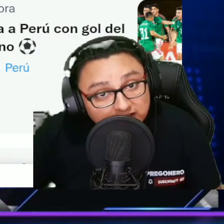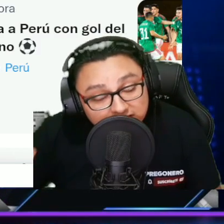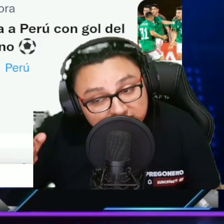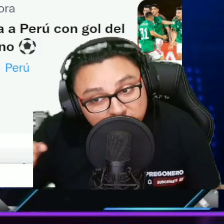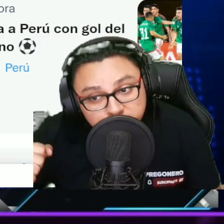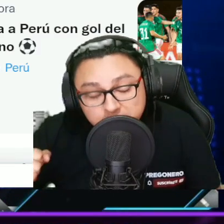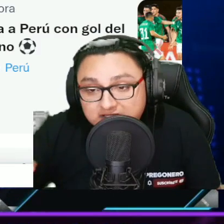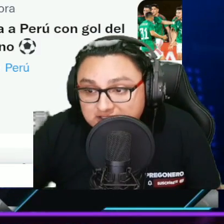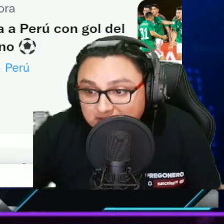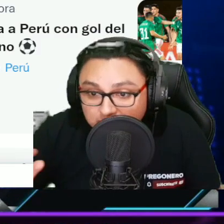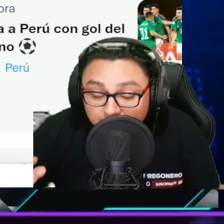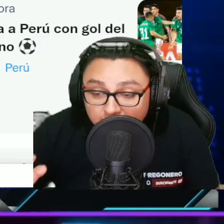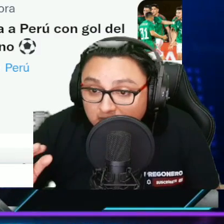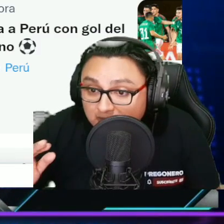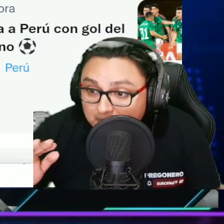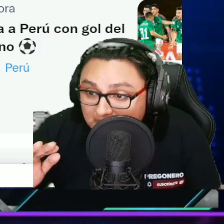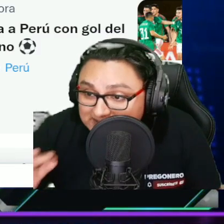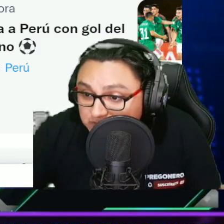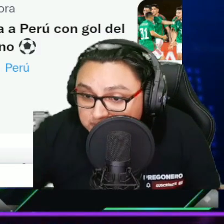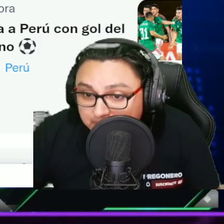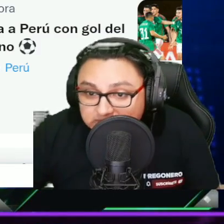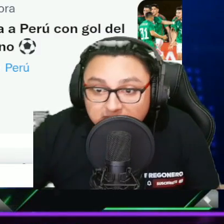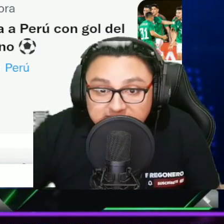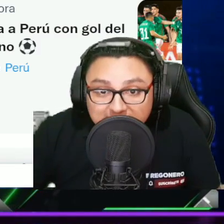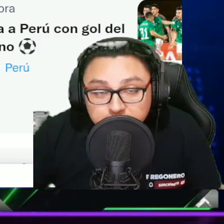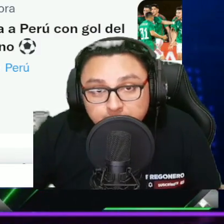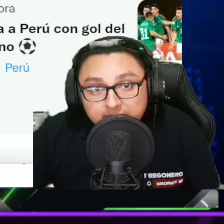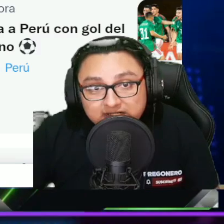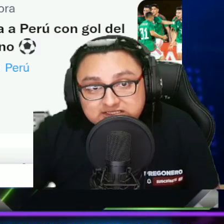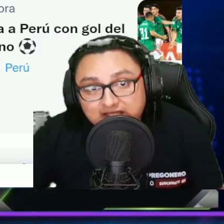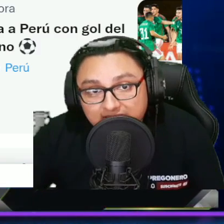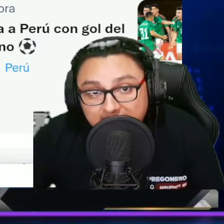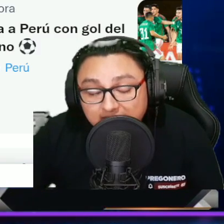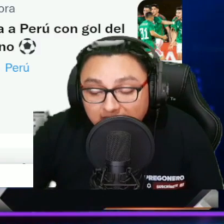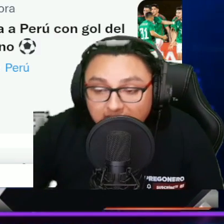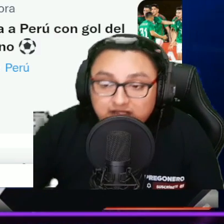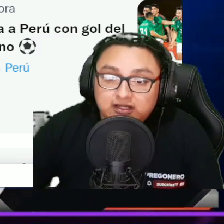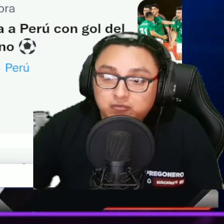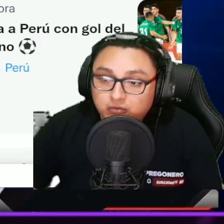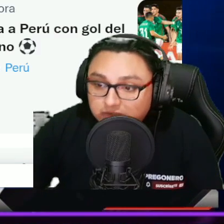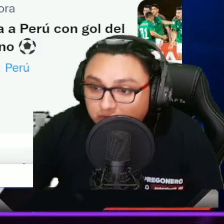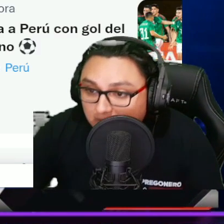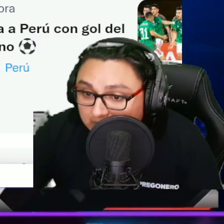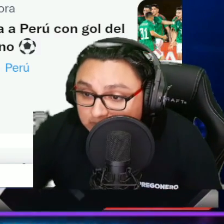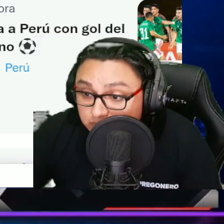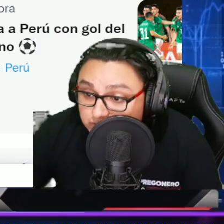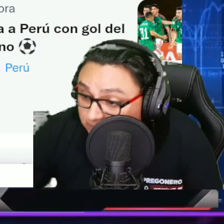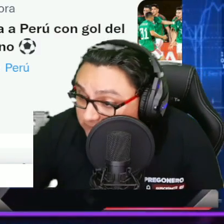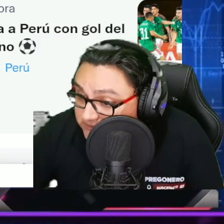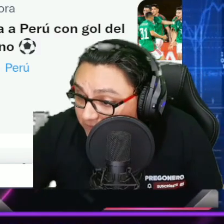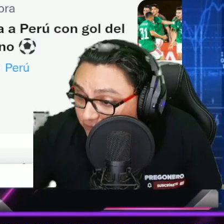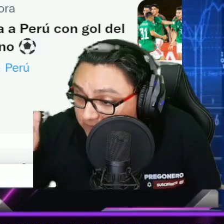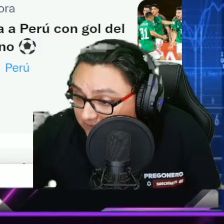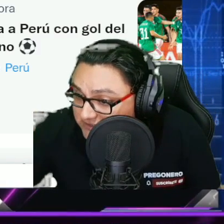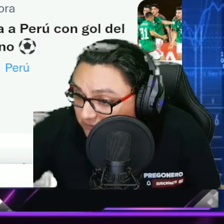el día de ayer hicieron su marcha y no fueron más de 2000 personas a su super marcha ahí en el Monumento a la Revolución